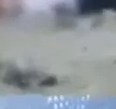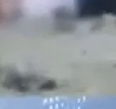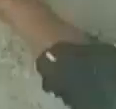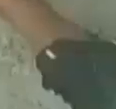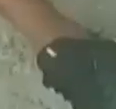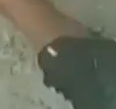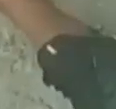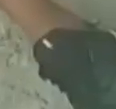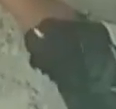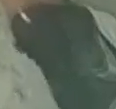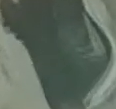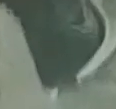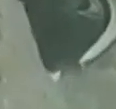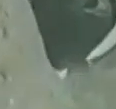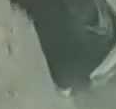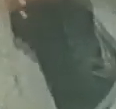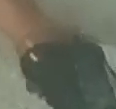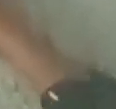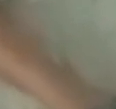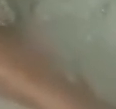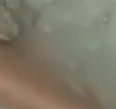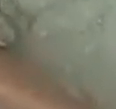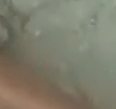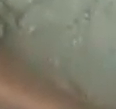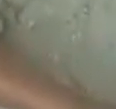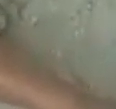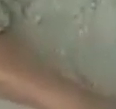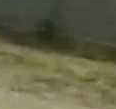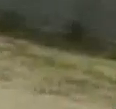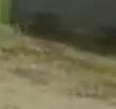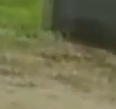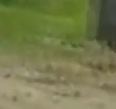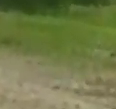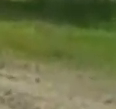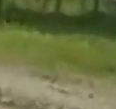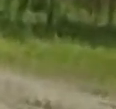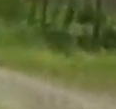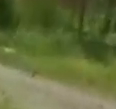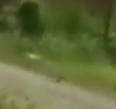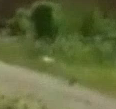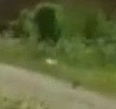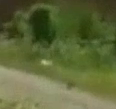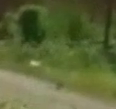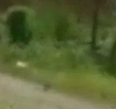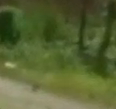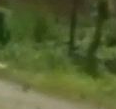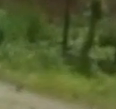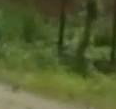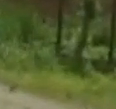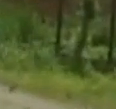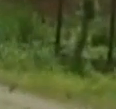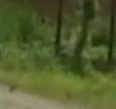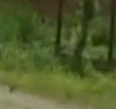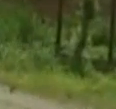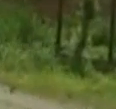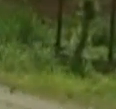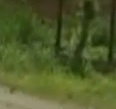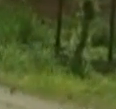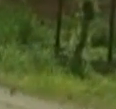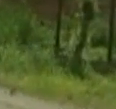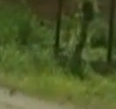y que hace poco salieron de un centro de rehabilitación. Los elementos de criminalística que hicieron el levantamiento de las